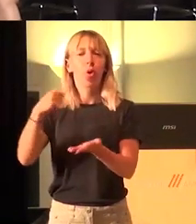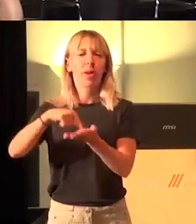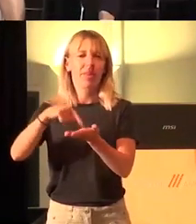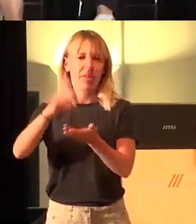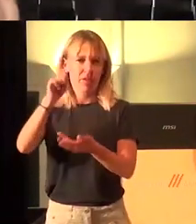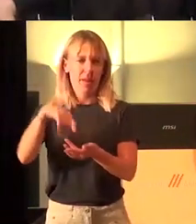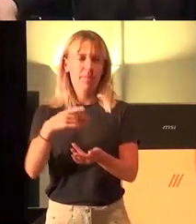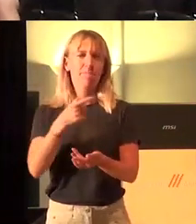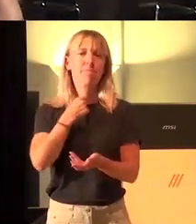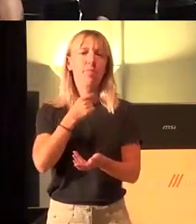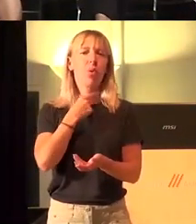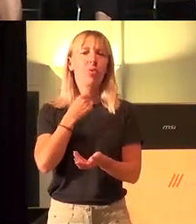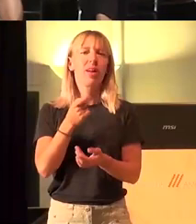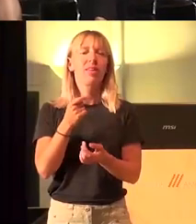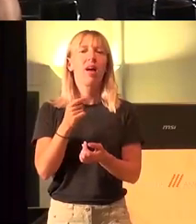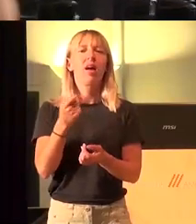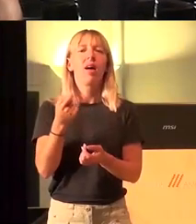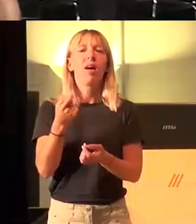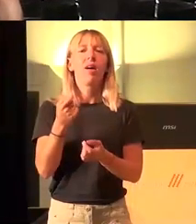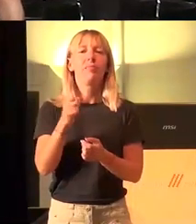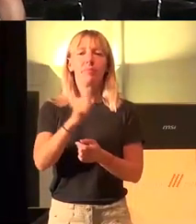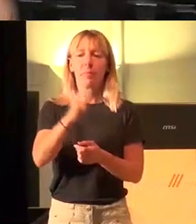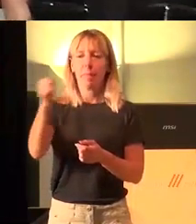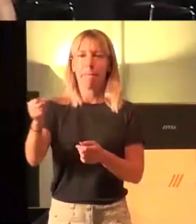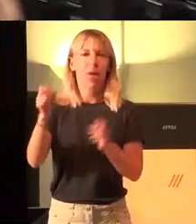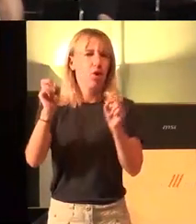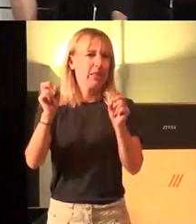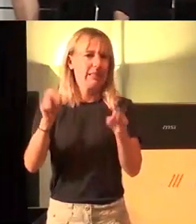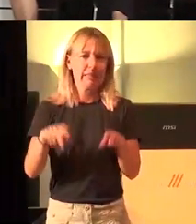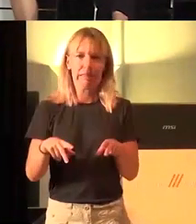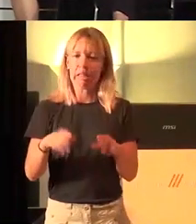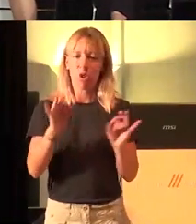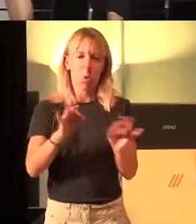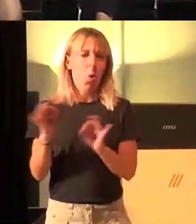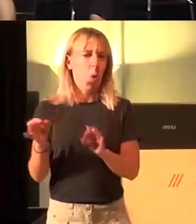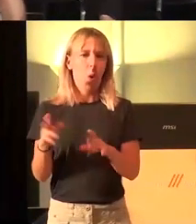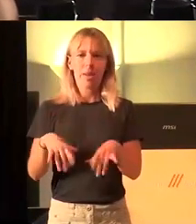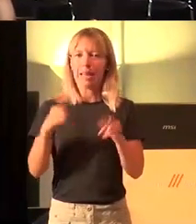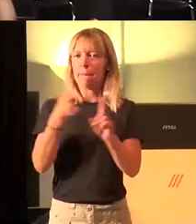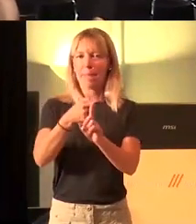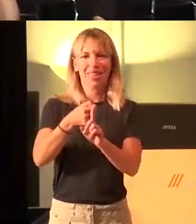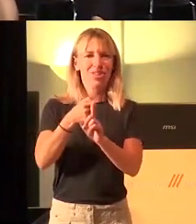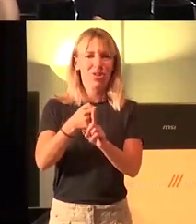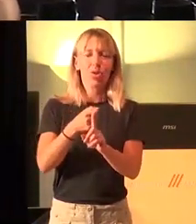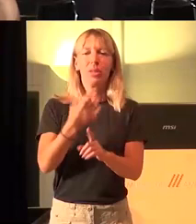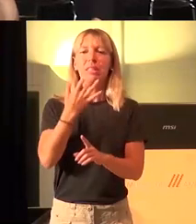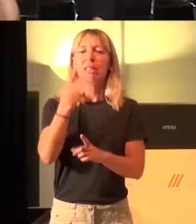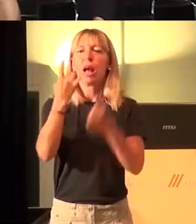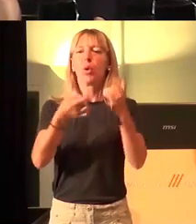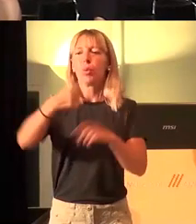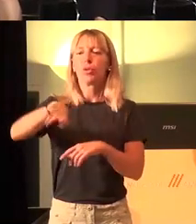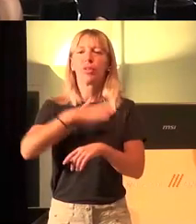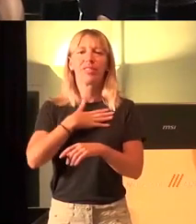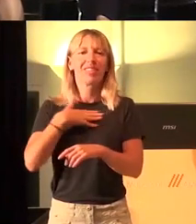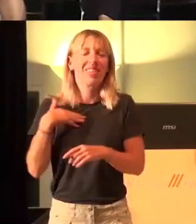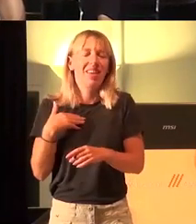Así que me gustaría daros el micrófono sin ningún orden y ninguna presión, por si alguno de vosotros nos